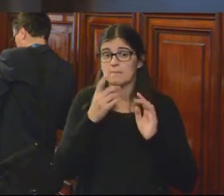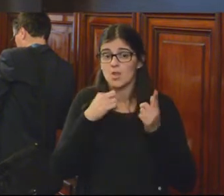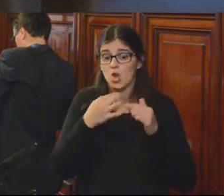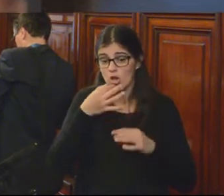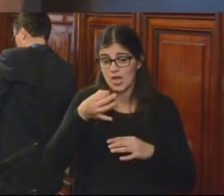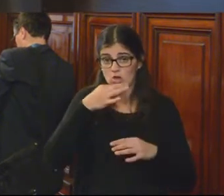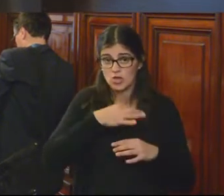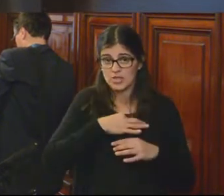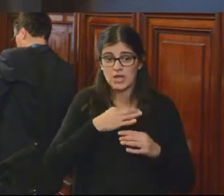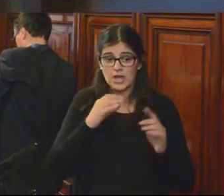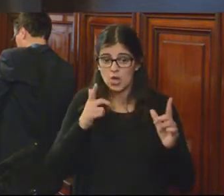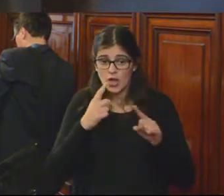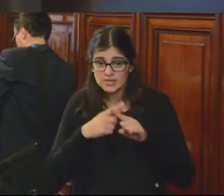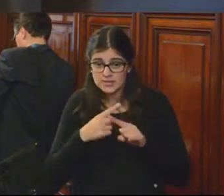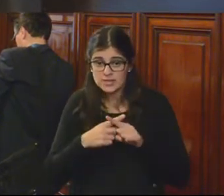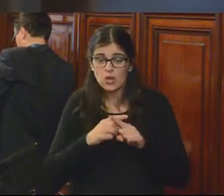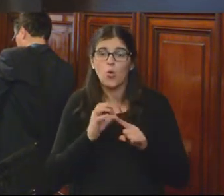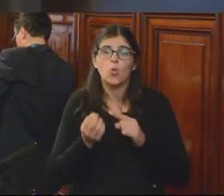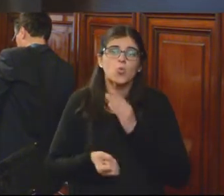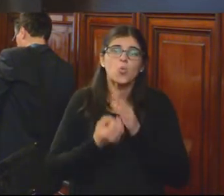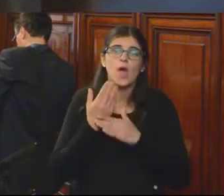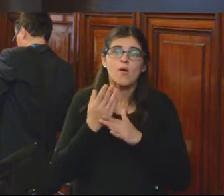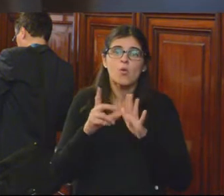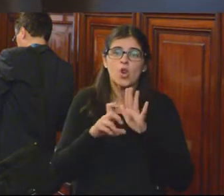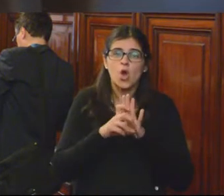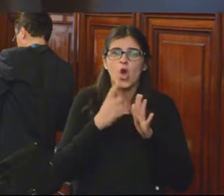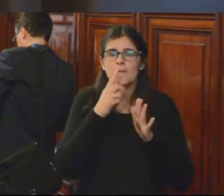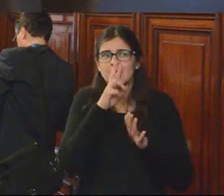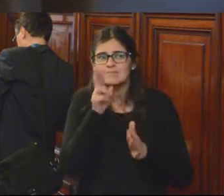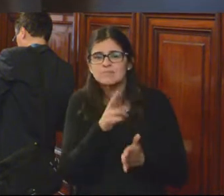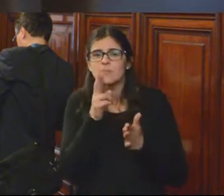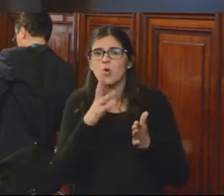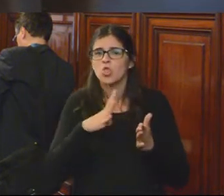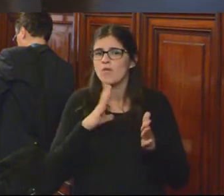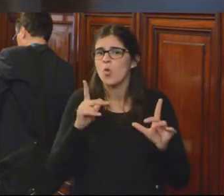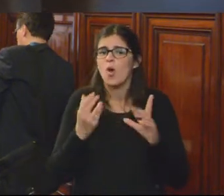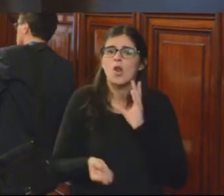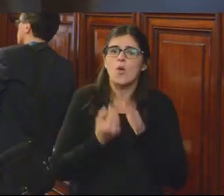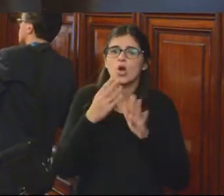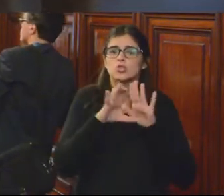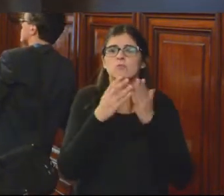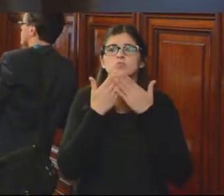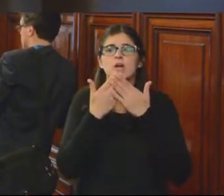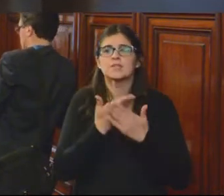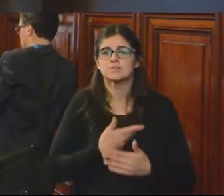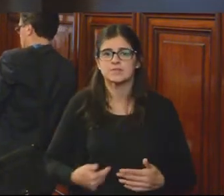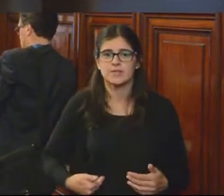indican, deja de existir, o un nuevo marco legal que es nebuloso, porque todavía no existe nueva Constitución. Muchas gracias, señor presidente.